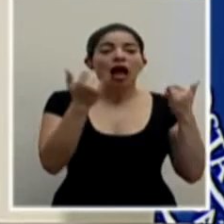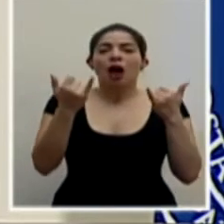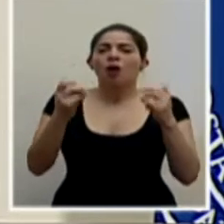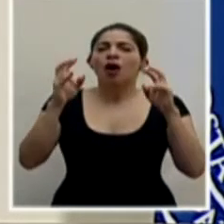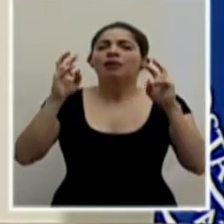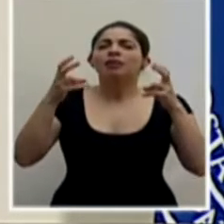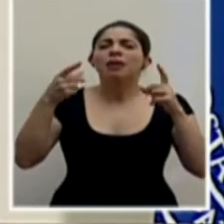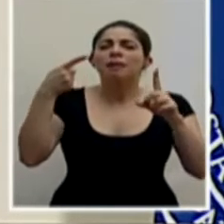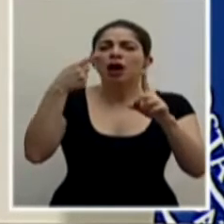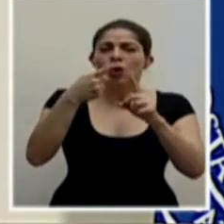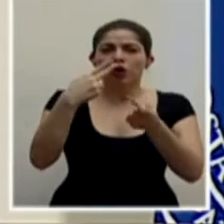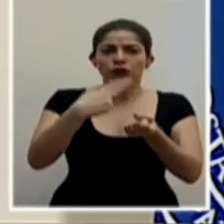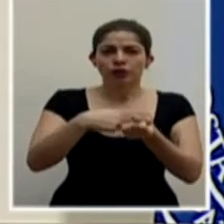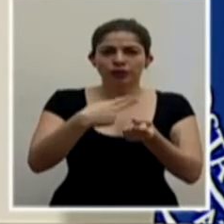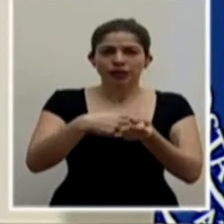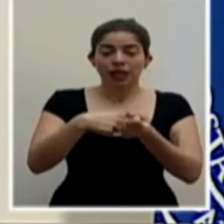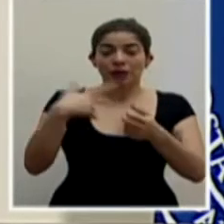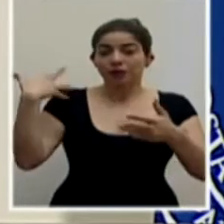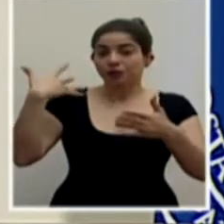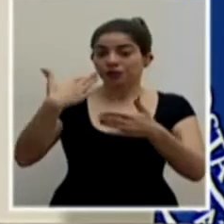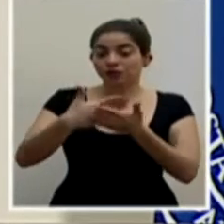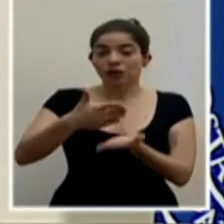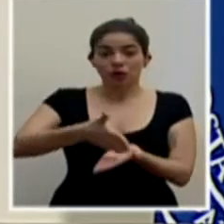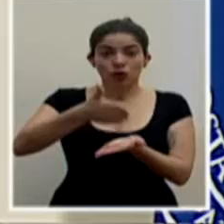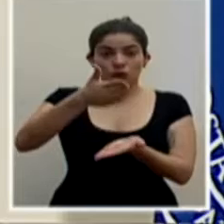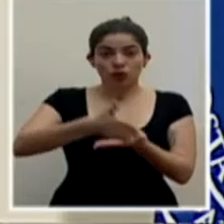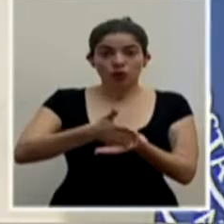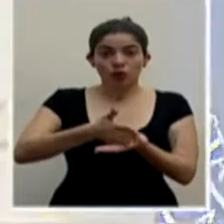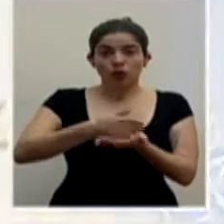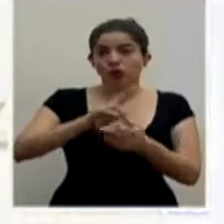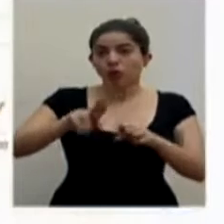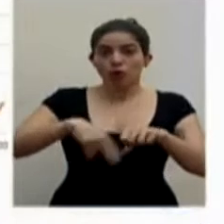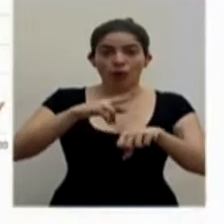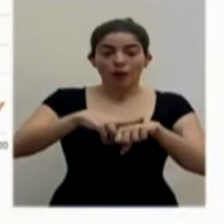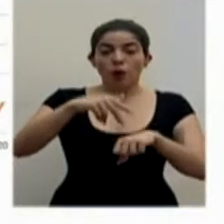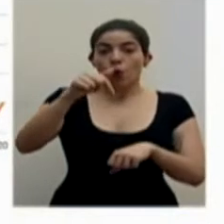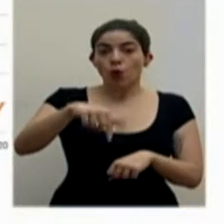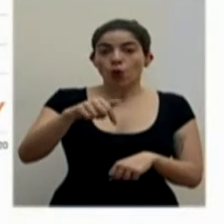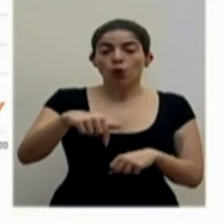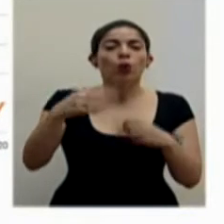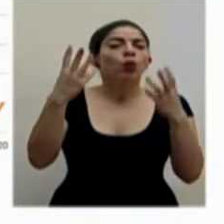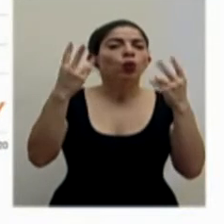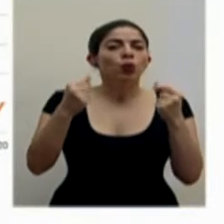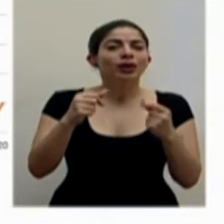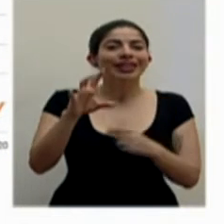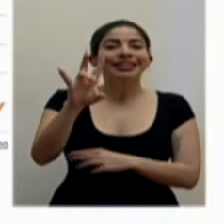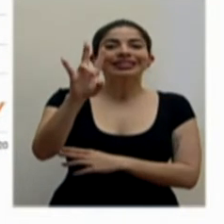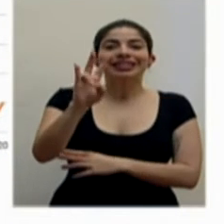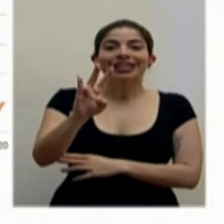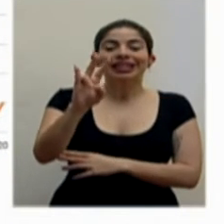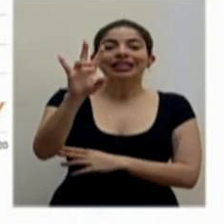tema de hospitalizaciones. Al corte normal de hoy tenemos